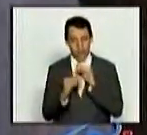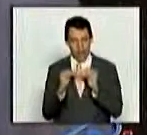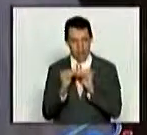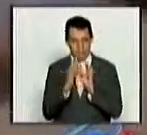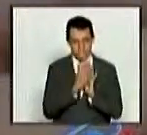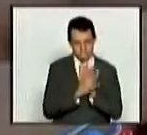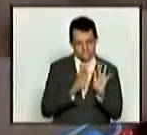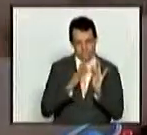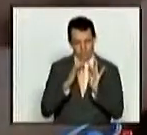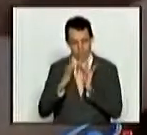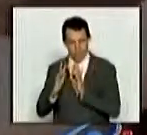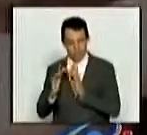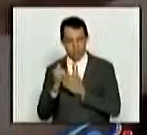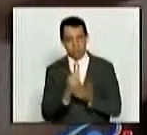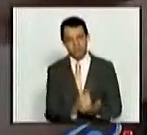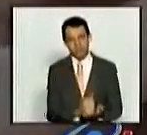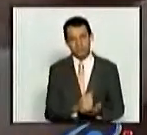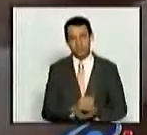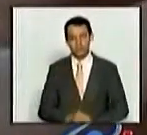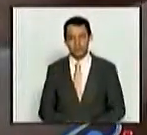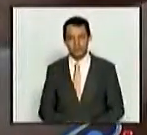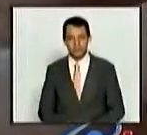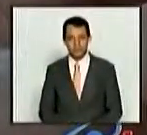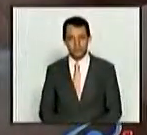o la auriculopuntura.